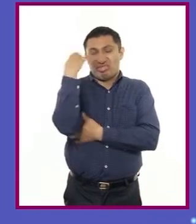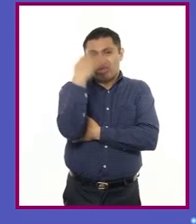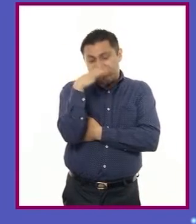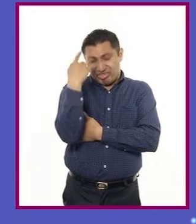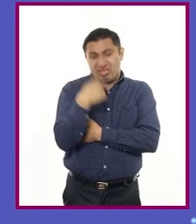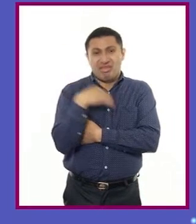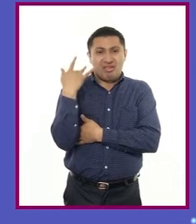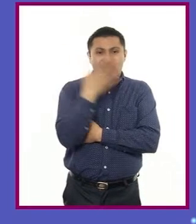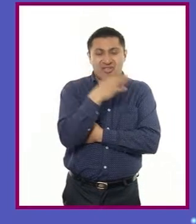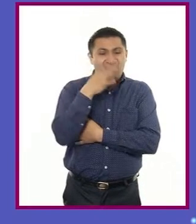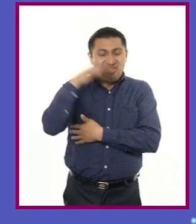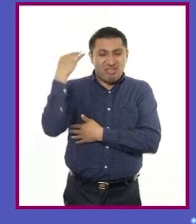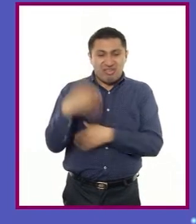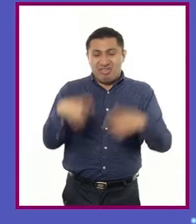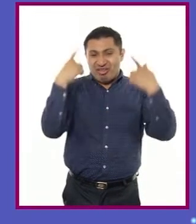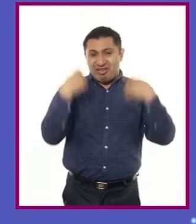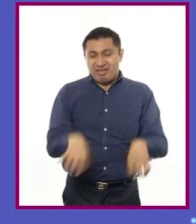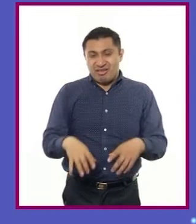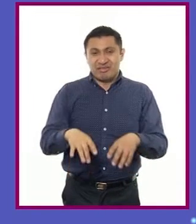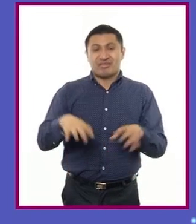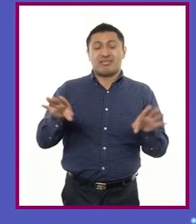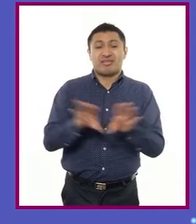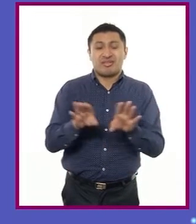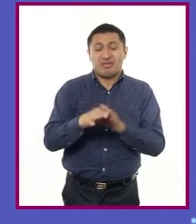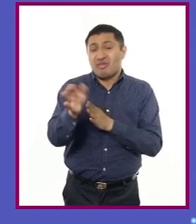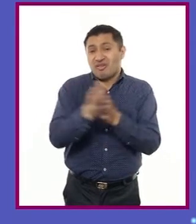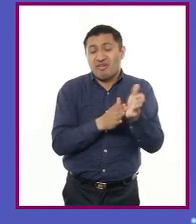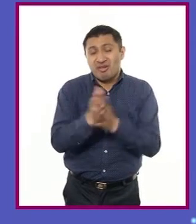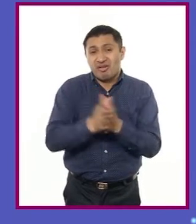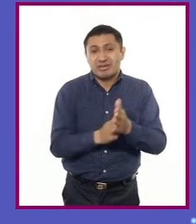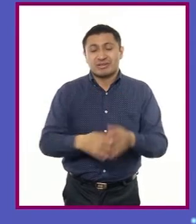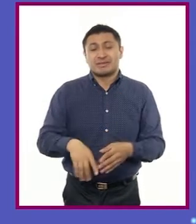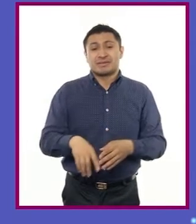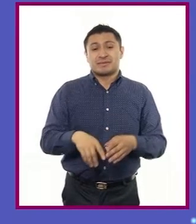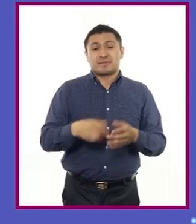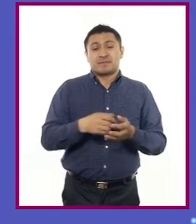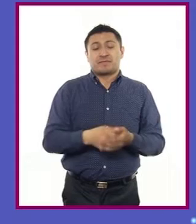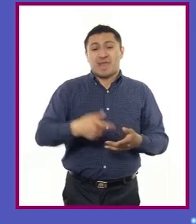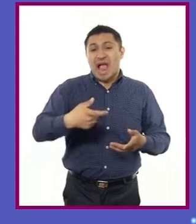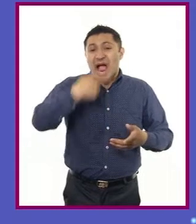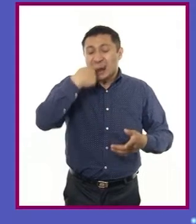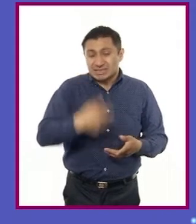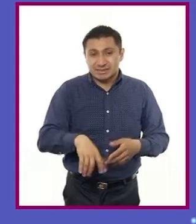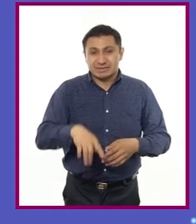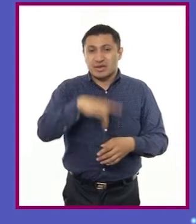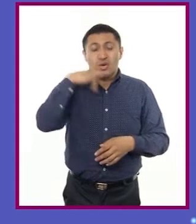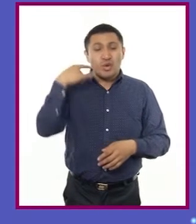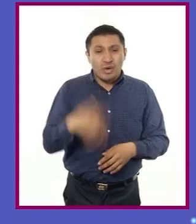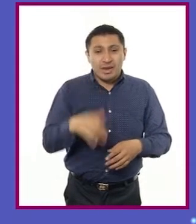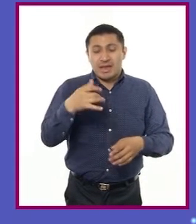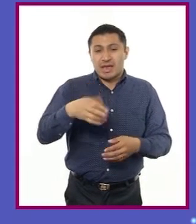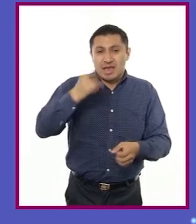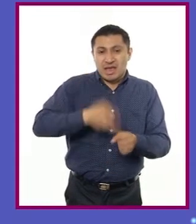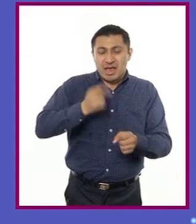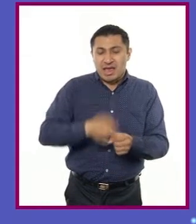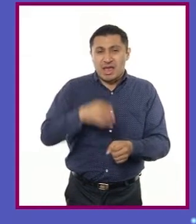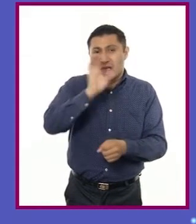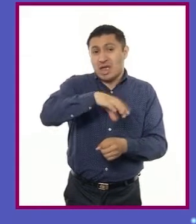delicioso pasteloso cajetoso con sabor a chocolate, unos triquipraques, picositos y un refresco burbujeante de